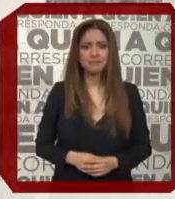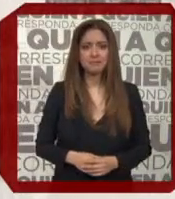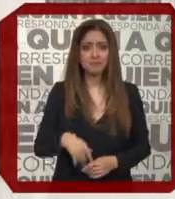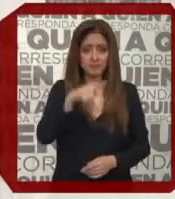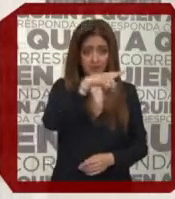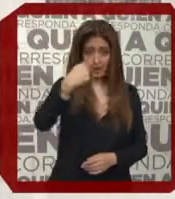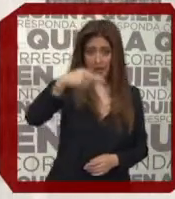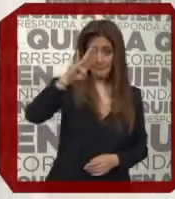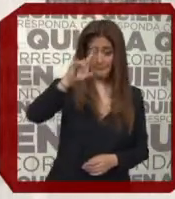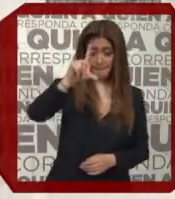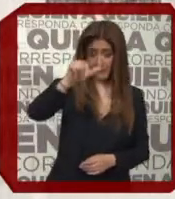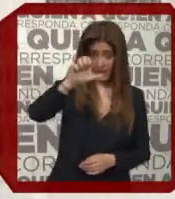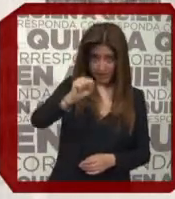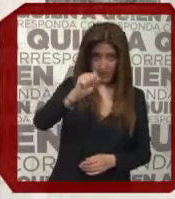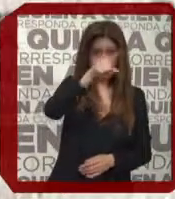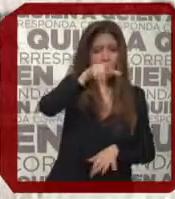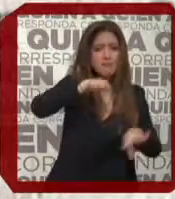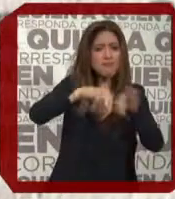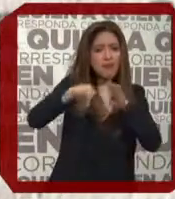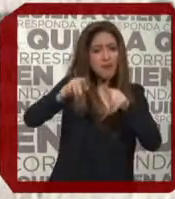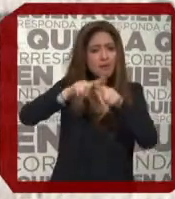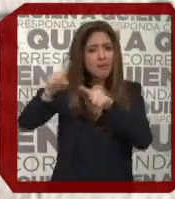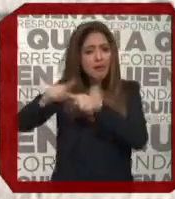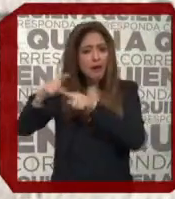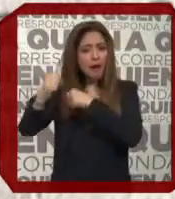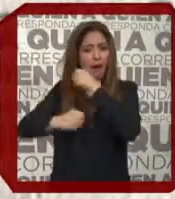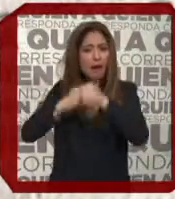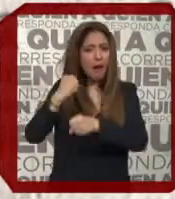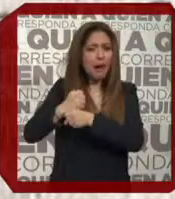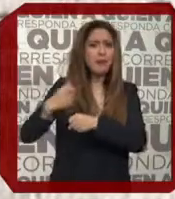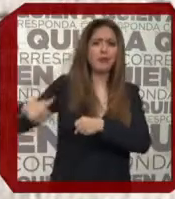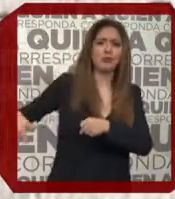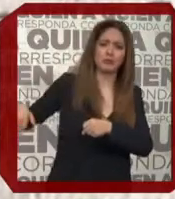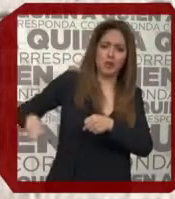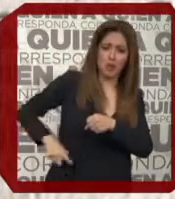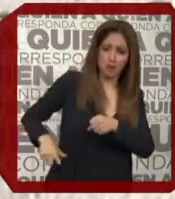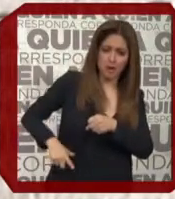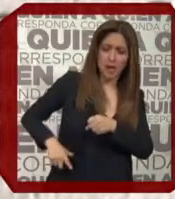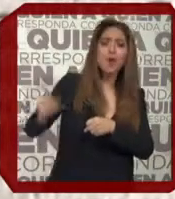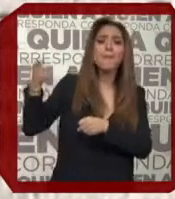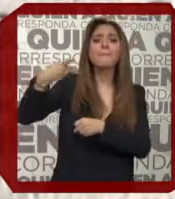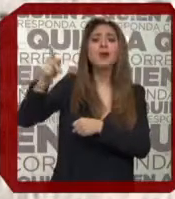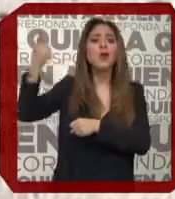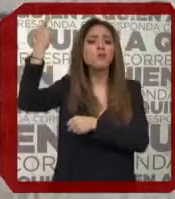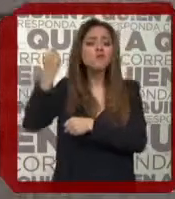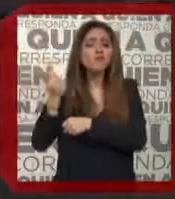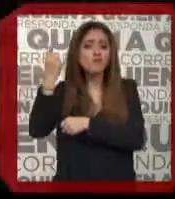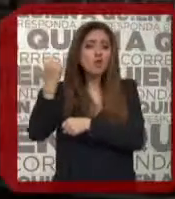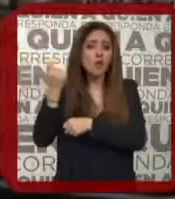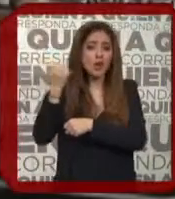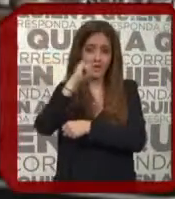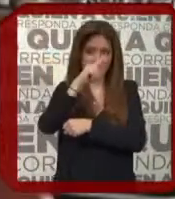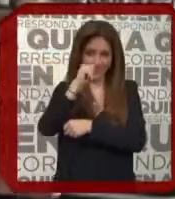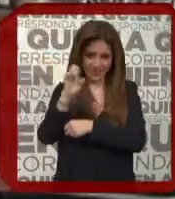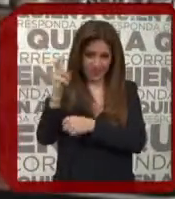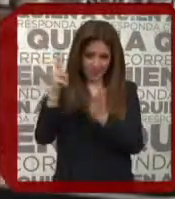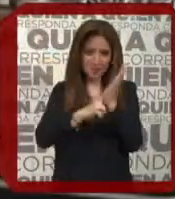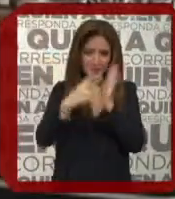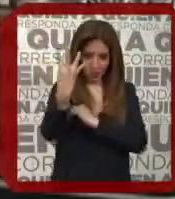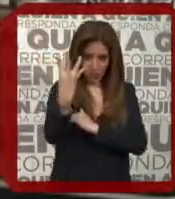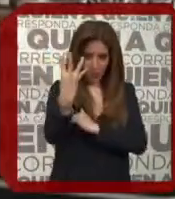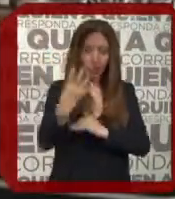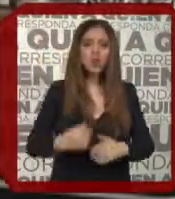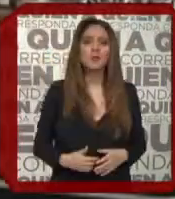Blas Cruz Márquez trabajó por varios años para el gobierno del Distrito Federal. Era jubilado del ISSSTE desde el 2004. Durante toda su vida le